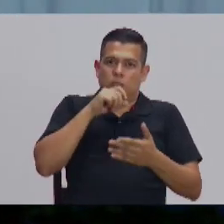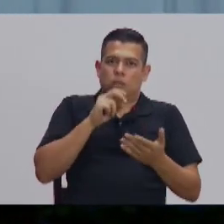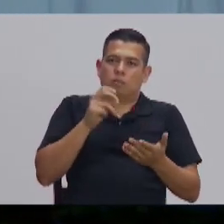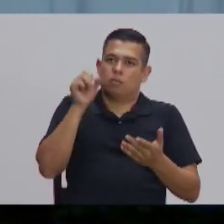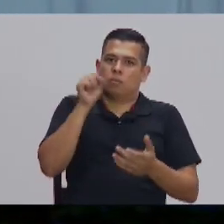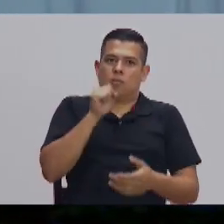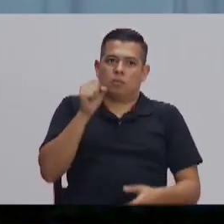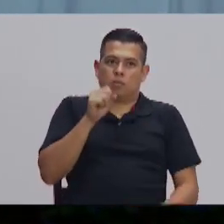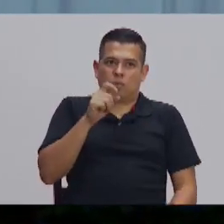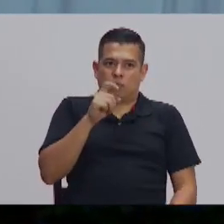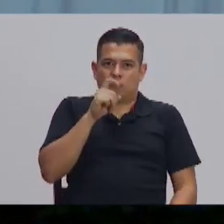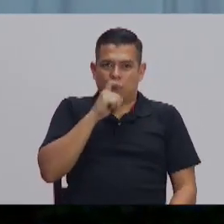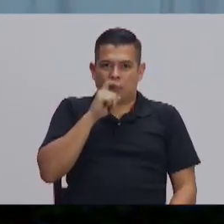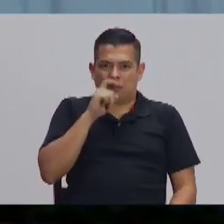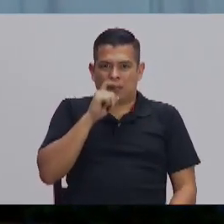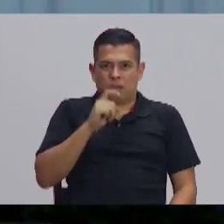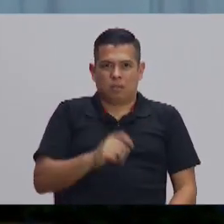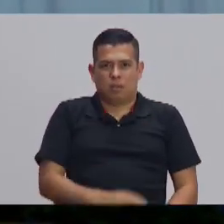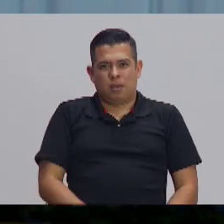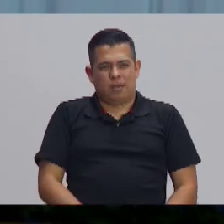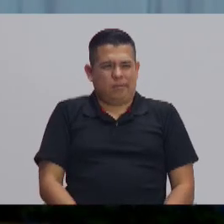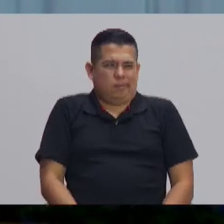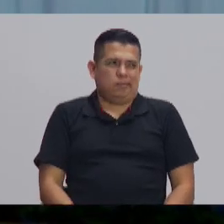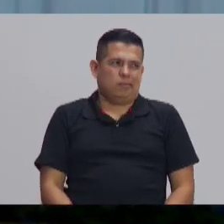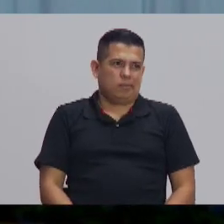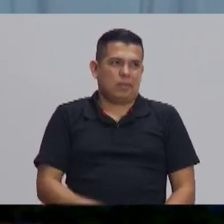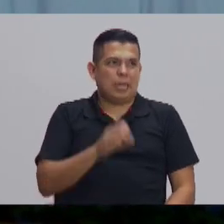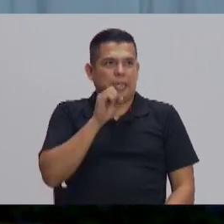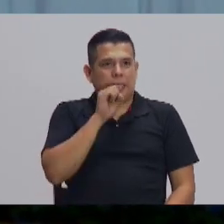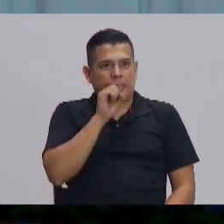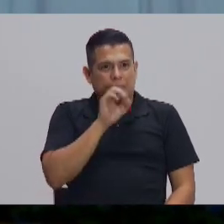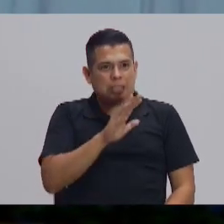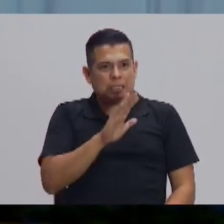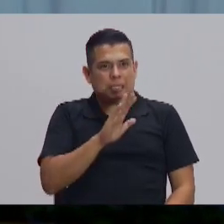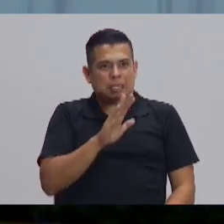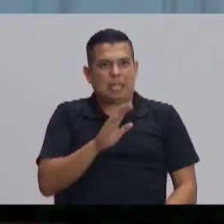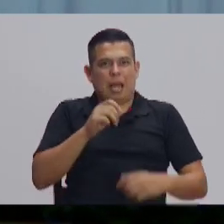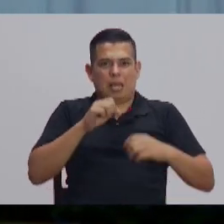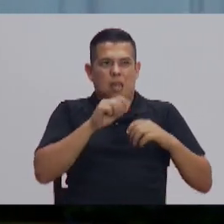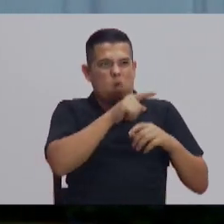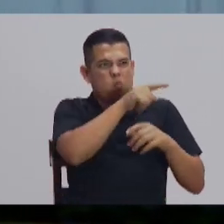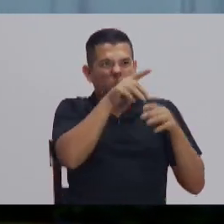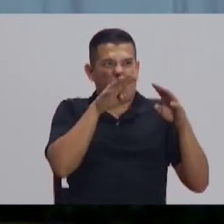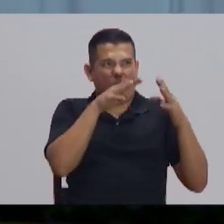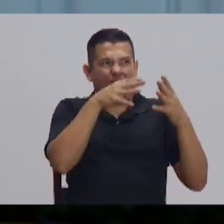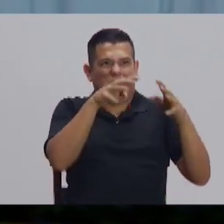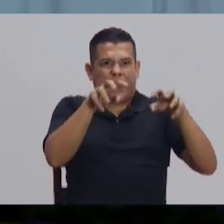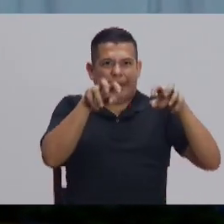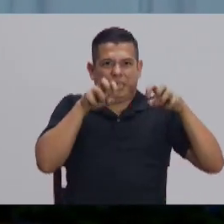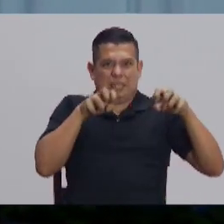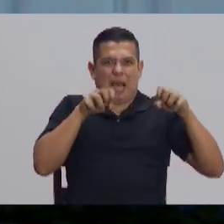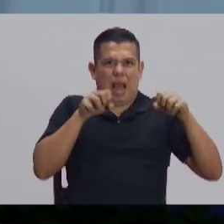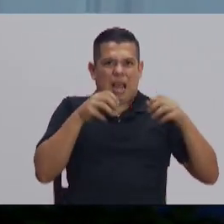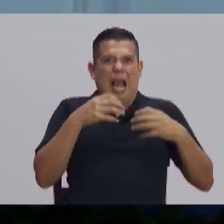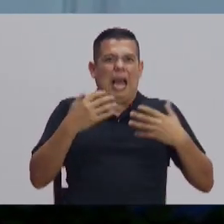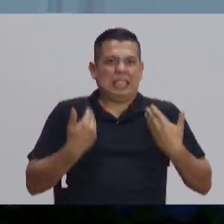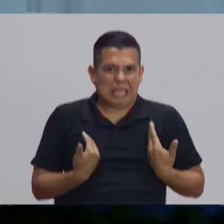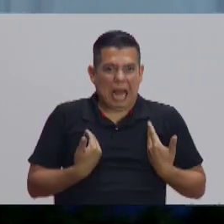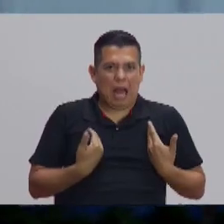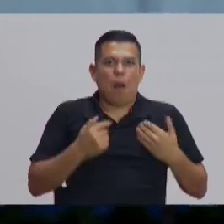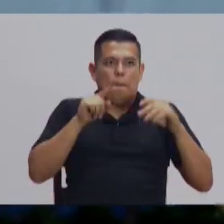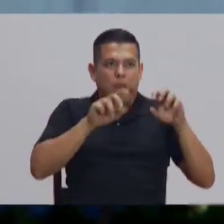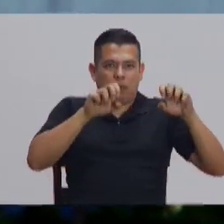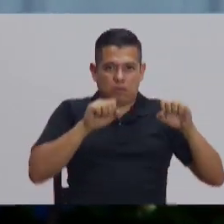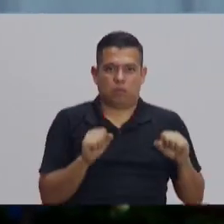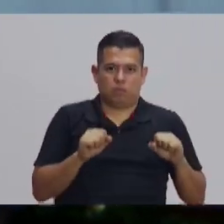a alabar al señor y me va a decir a veces decirle que no me canse en la congregación que lo siente me